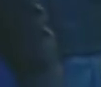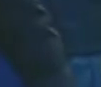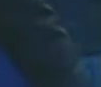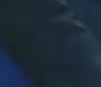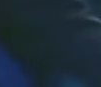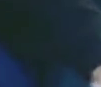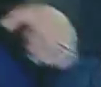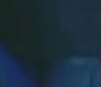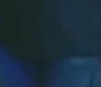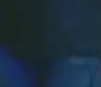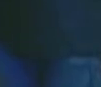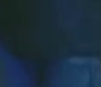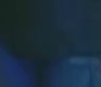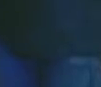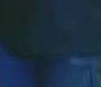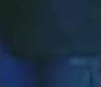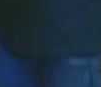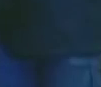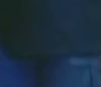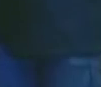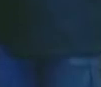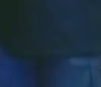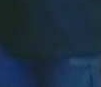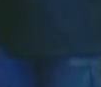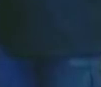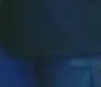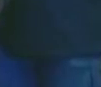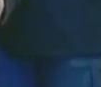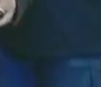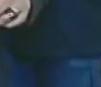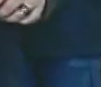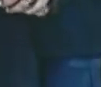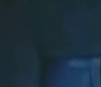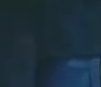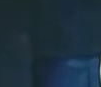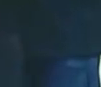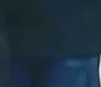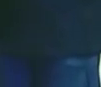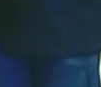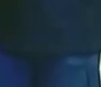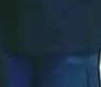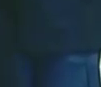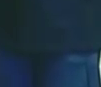preparado. Un rifle y 50 tiros que había dejado el tirador.